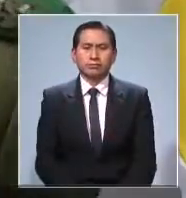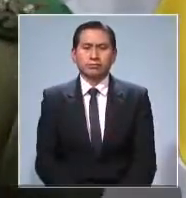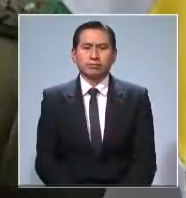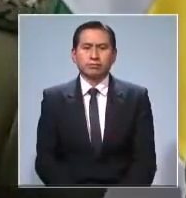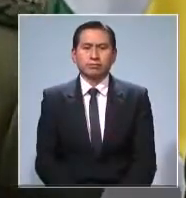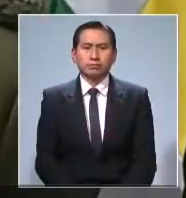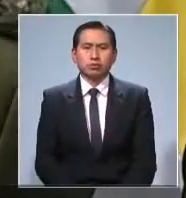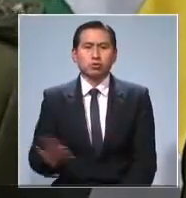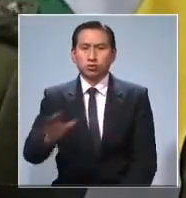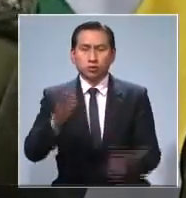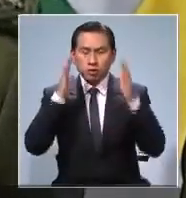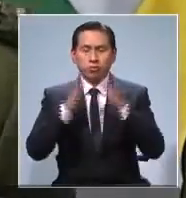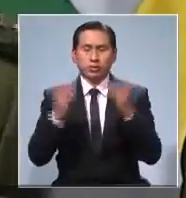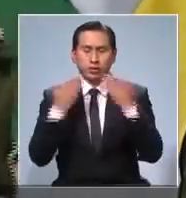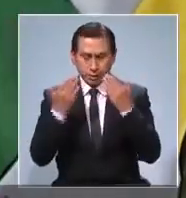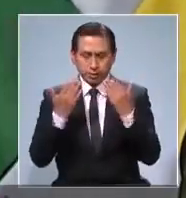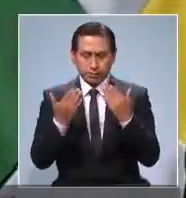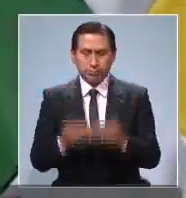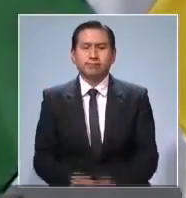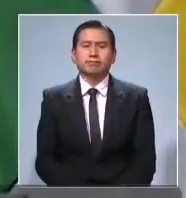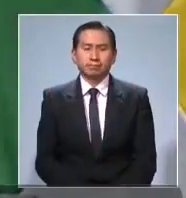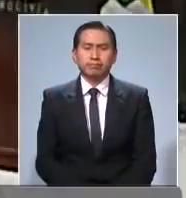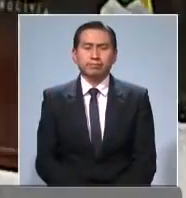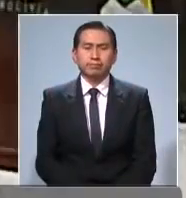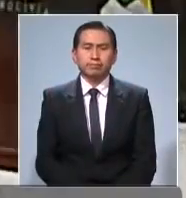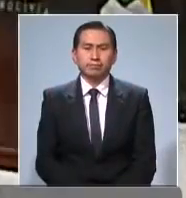Por su atención, muchas gracias.